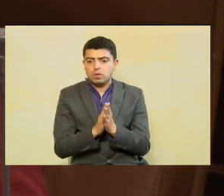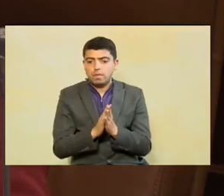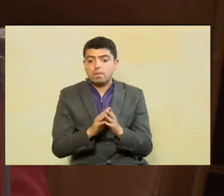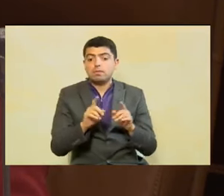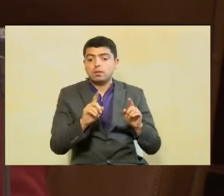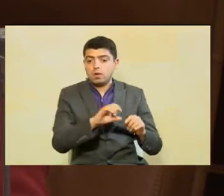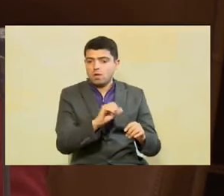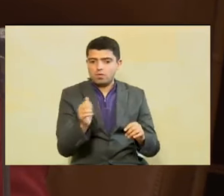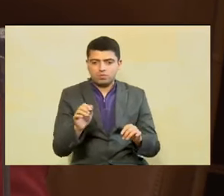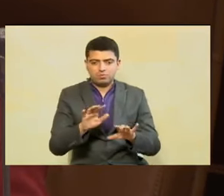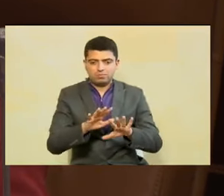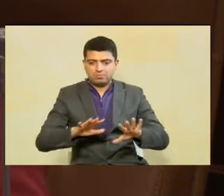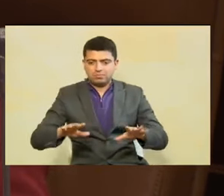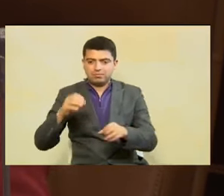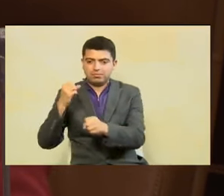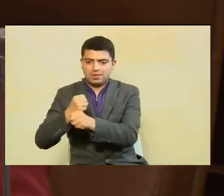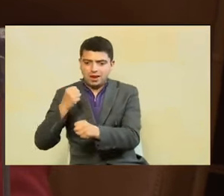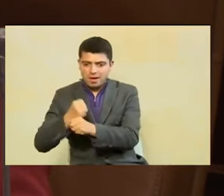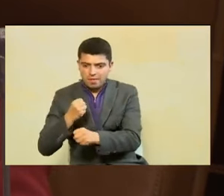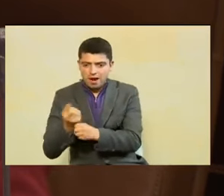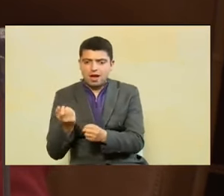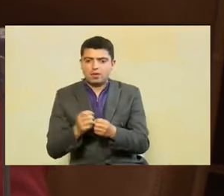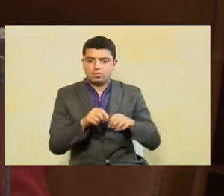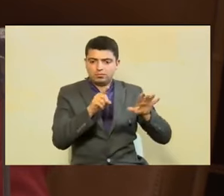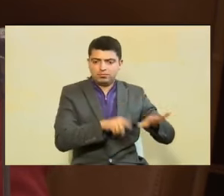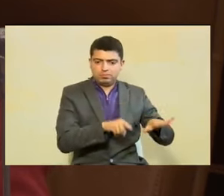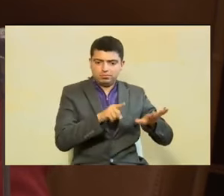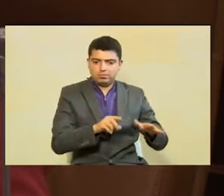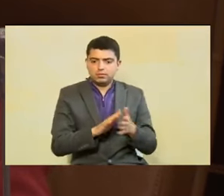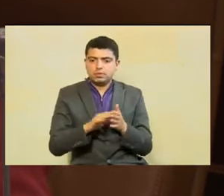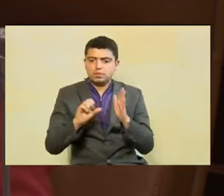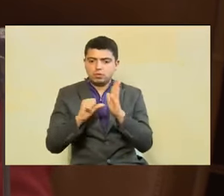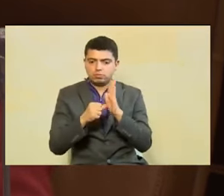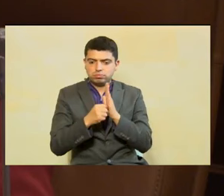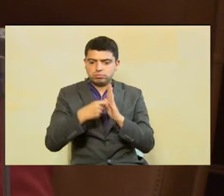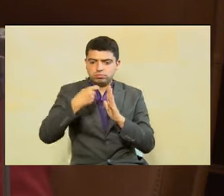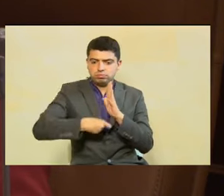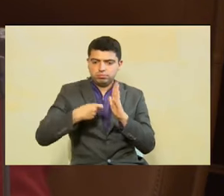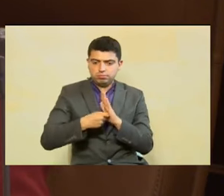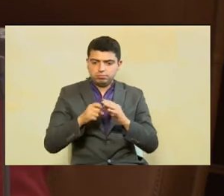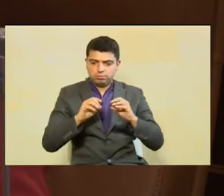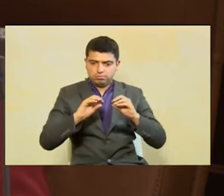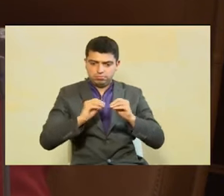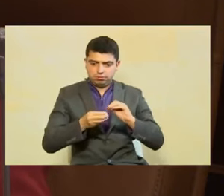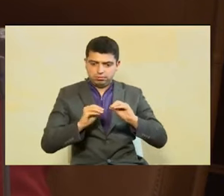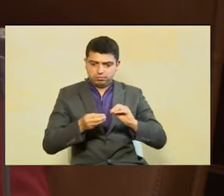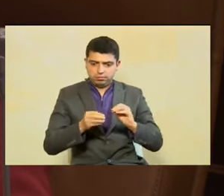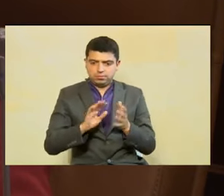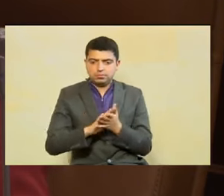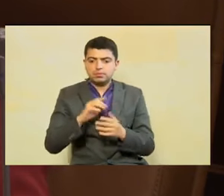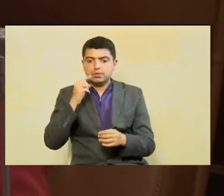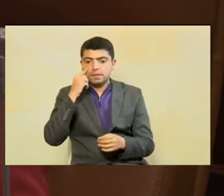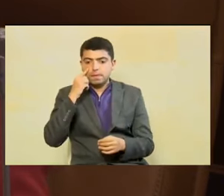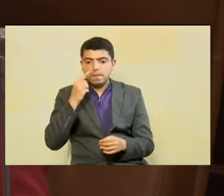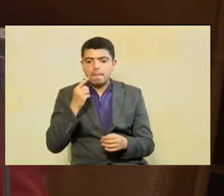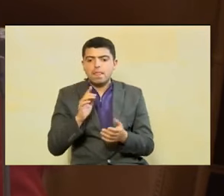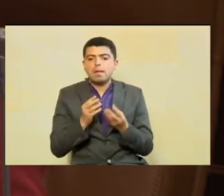el trabajo durante el semestre para ajustar los artículos frente a la